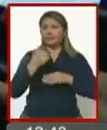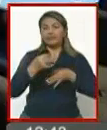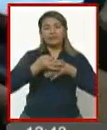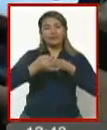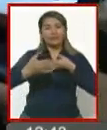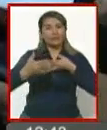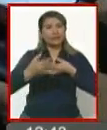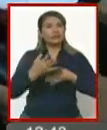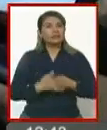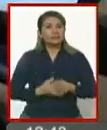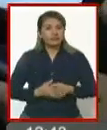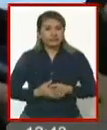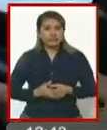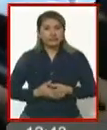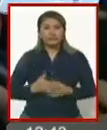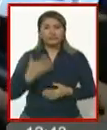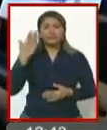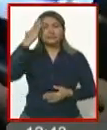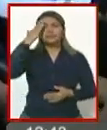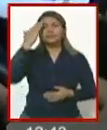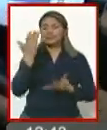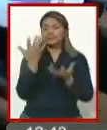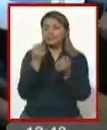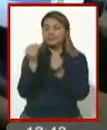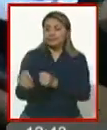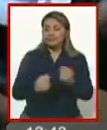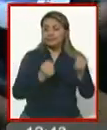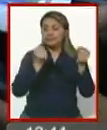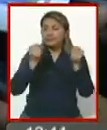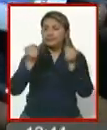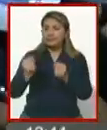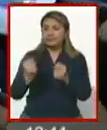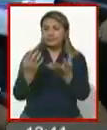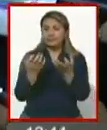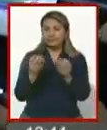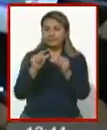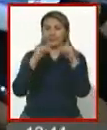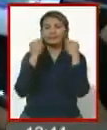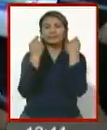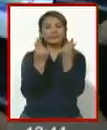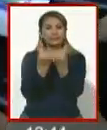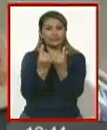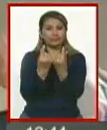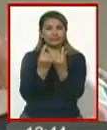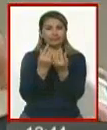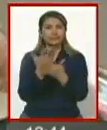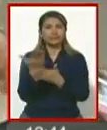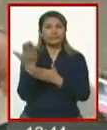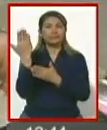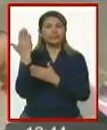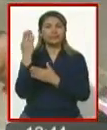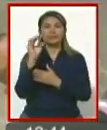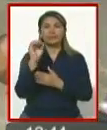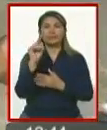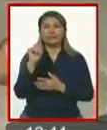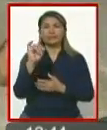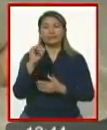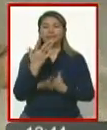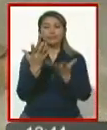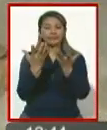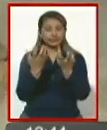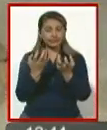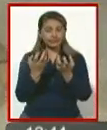adelantar que por la cuestión de la toma de poder. Es un remanente del grupo que era liderizado anteriormente de Otis, los que